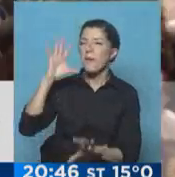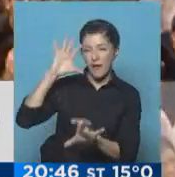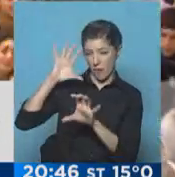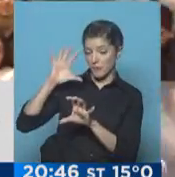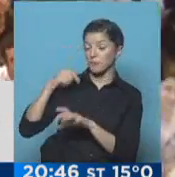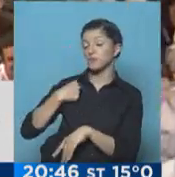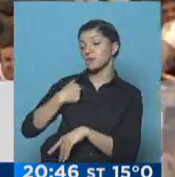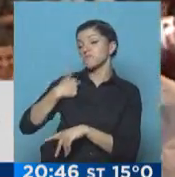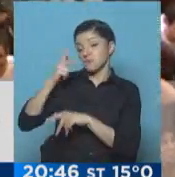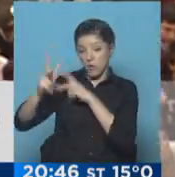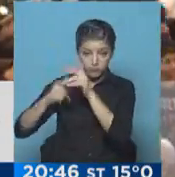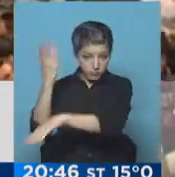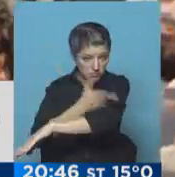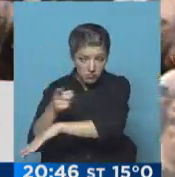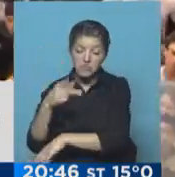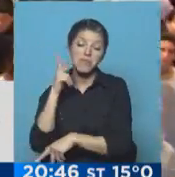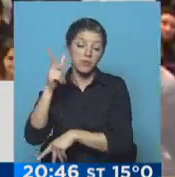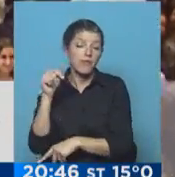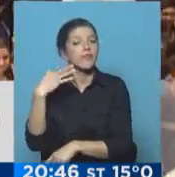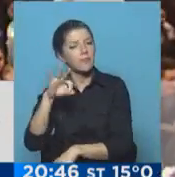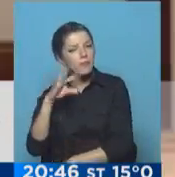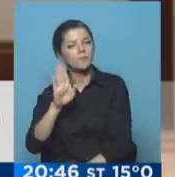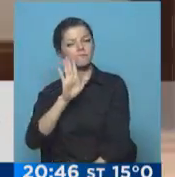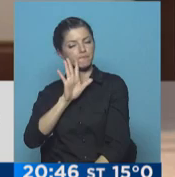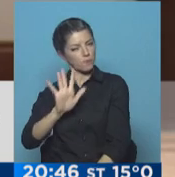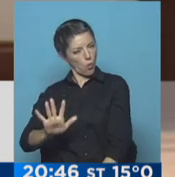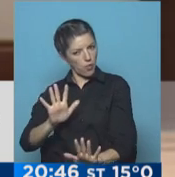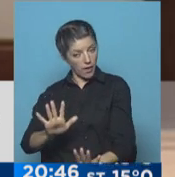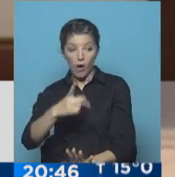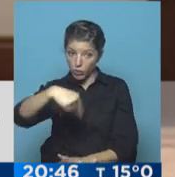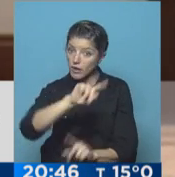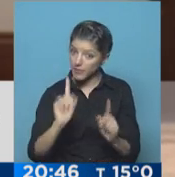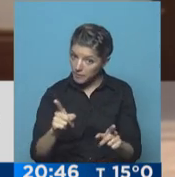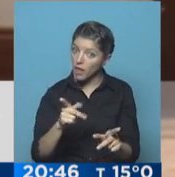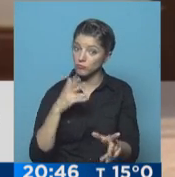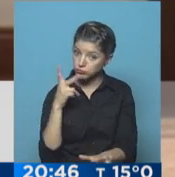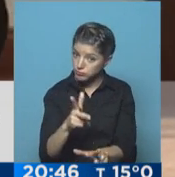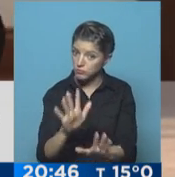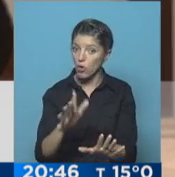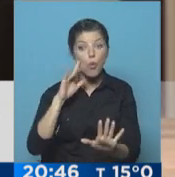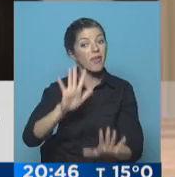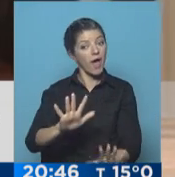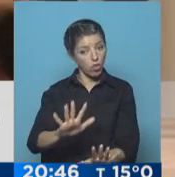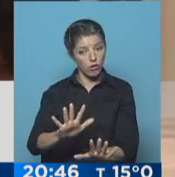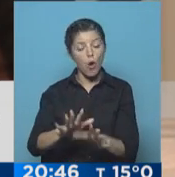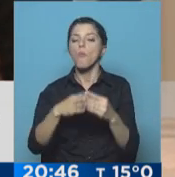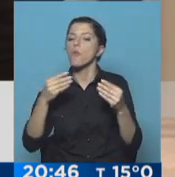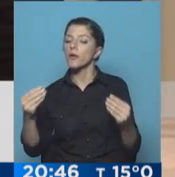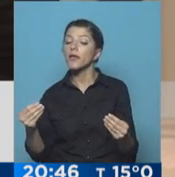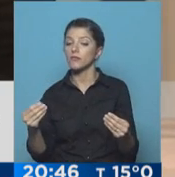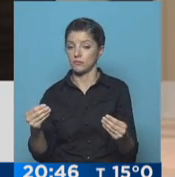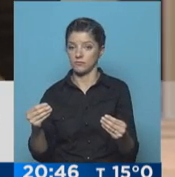Y me acuerdo que le decía que tenemos que tener mucho cuidado. Y también se los digo a ustedes, porque van a pasar